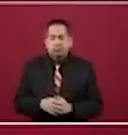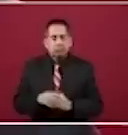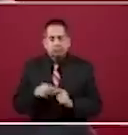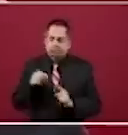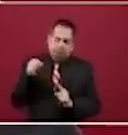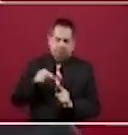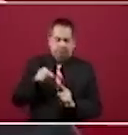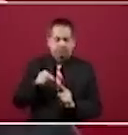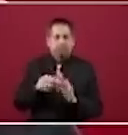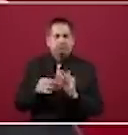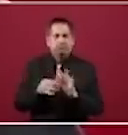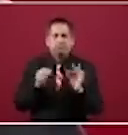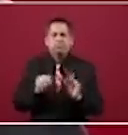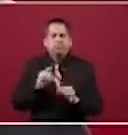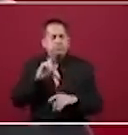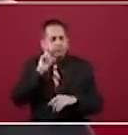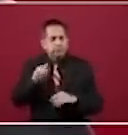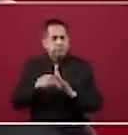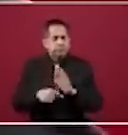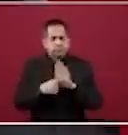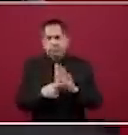puntualmente se va a